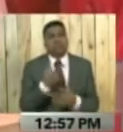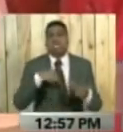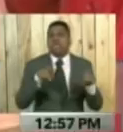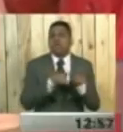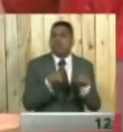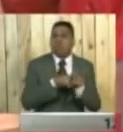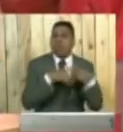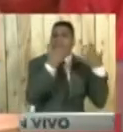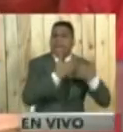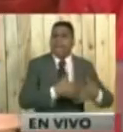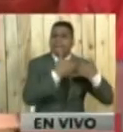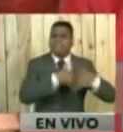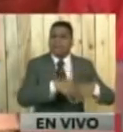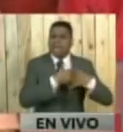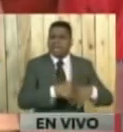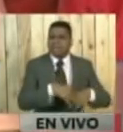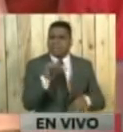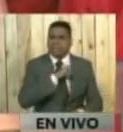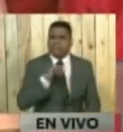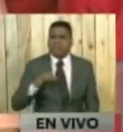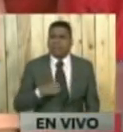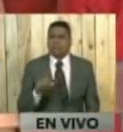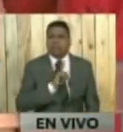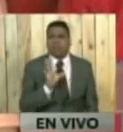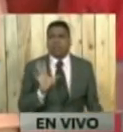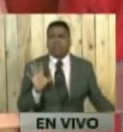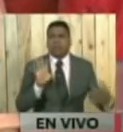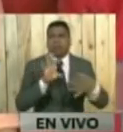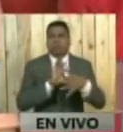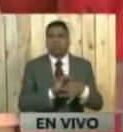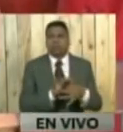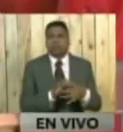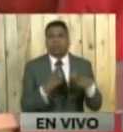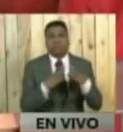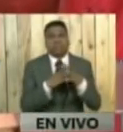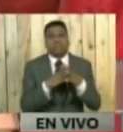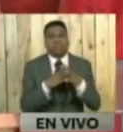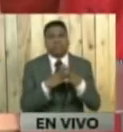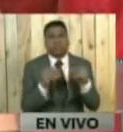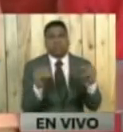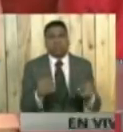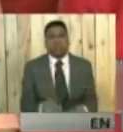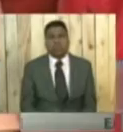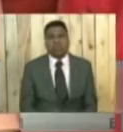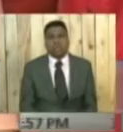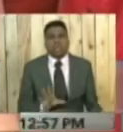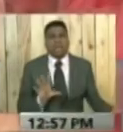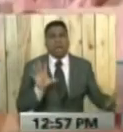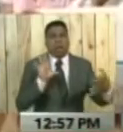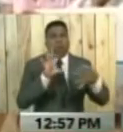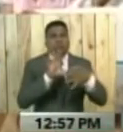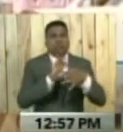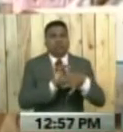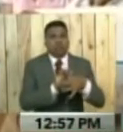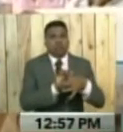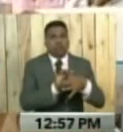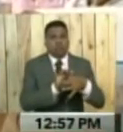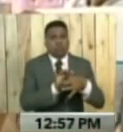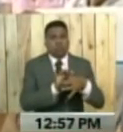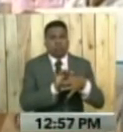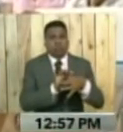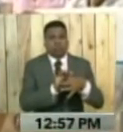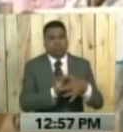anónimas, no, es la unión de los patriotas. La unión de las patriotas para